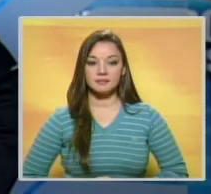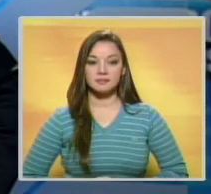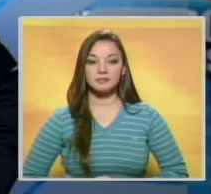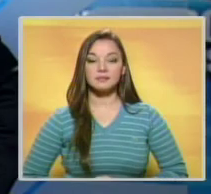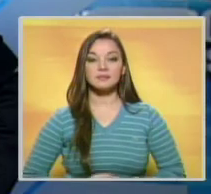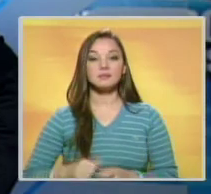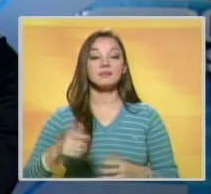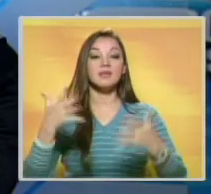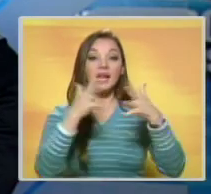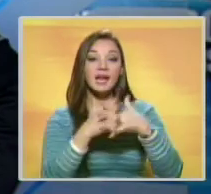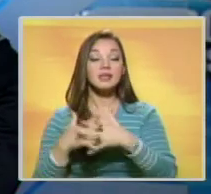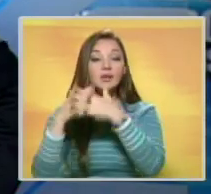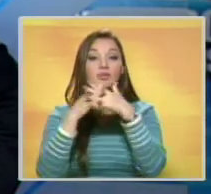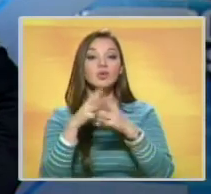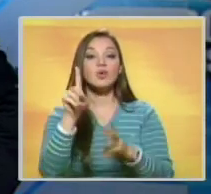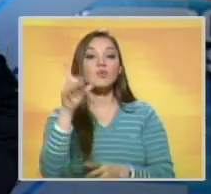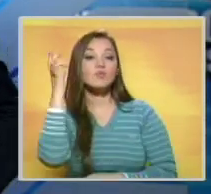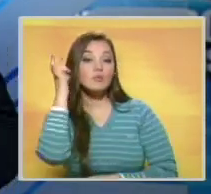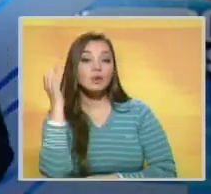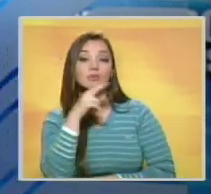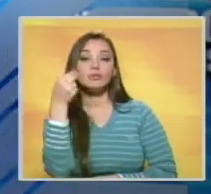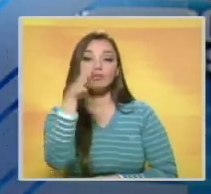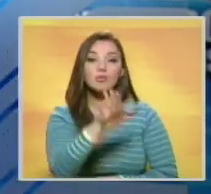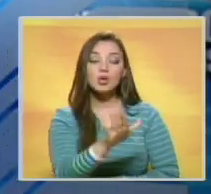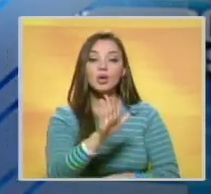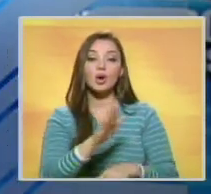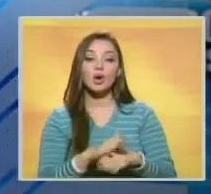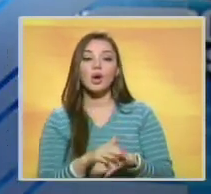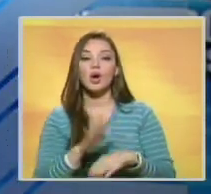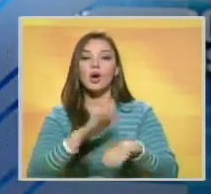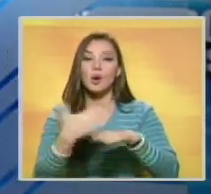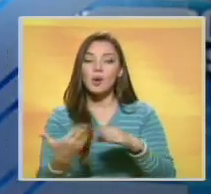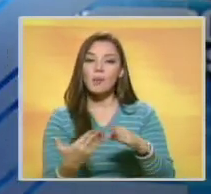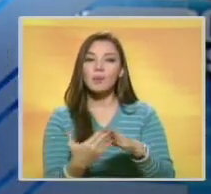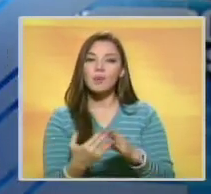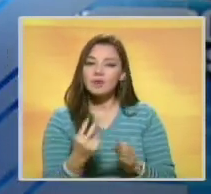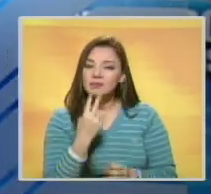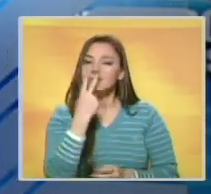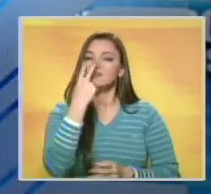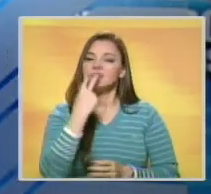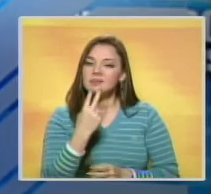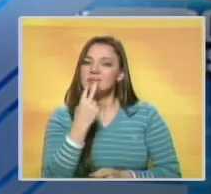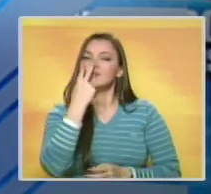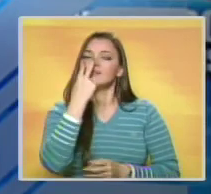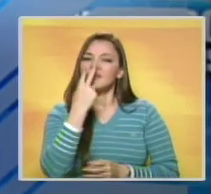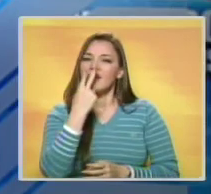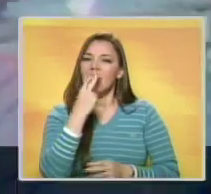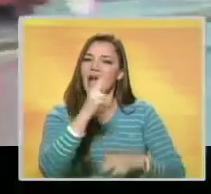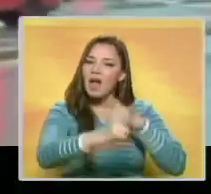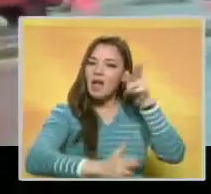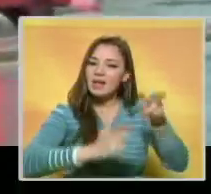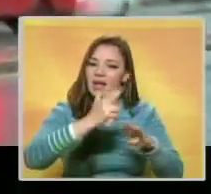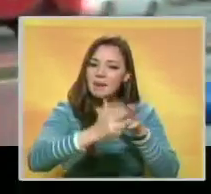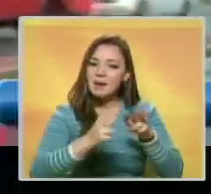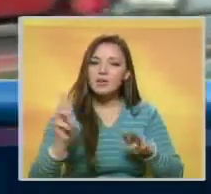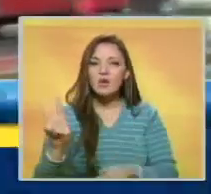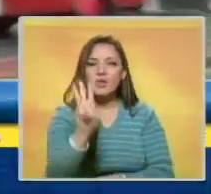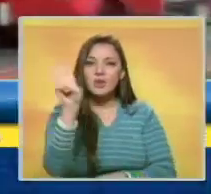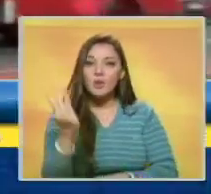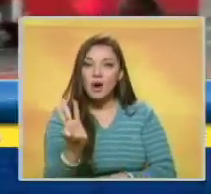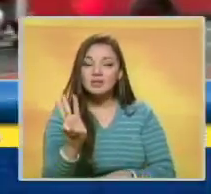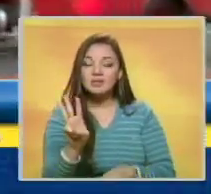En los Estados Unidos, una mujer murió a raíz de una fuerte emanación de humo en el metro de Washington. Las autoridades informaron que el hecho provocó